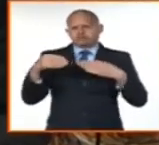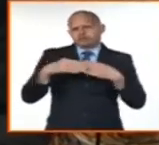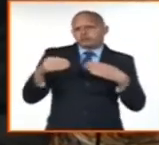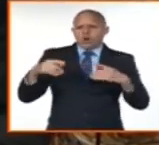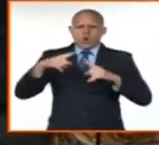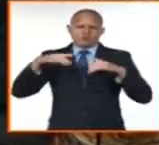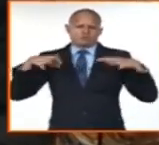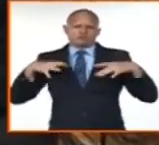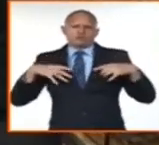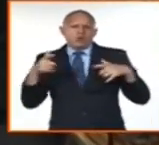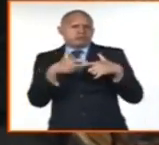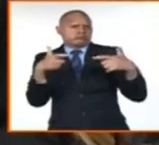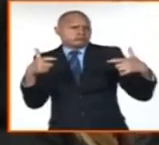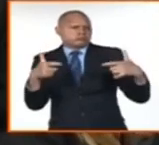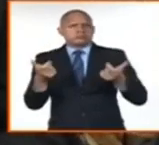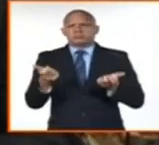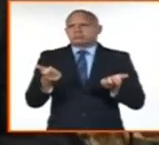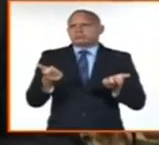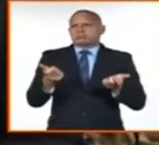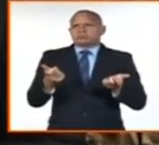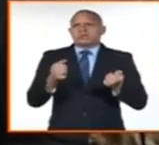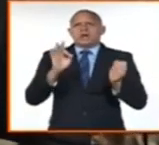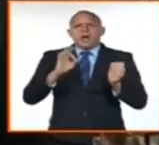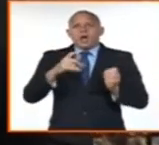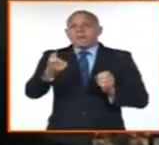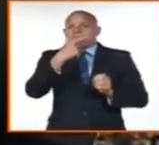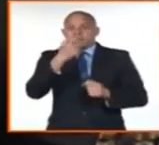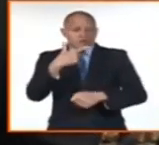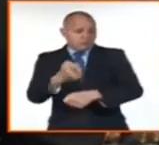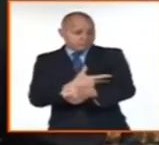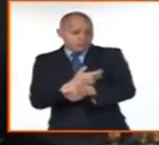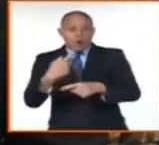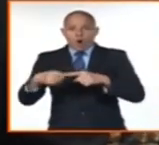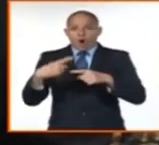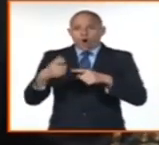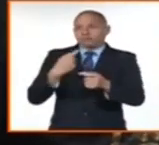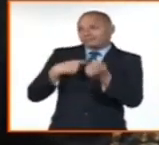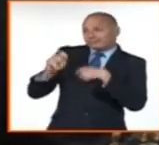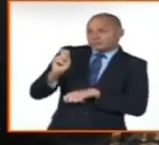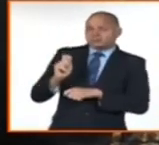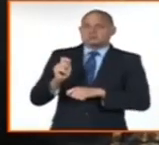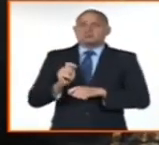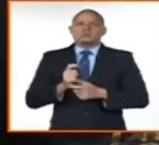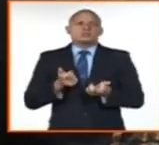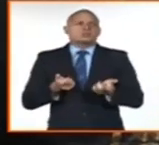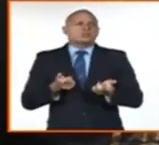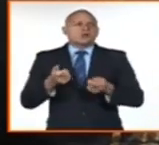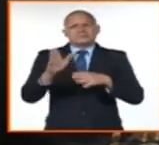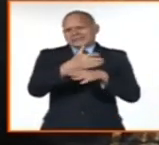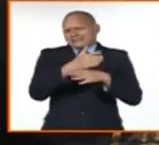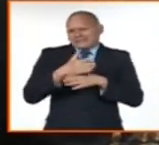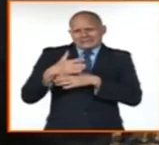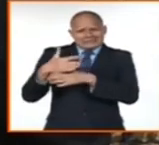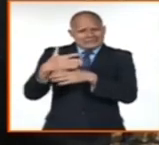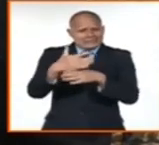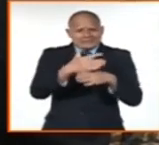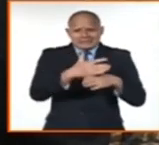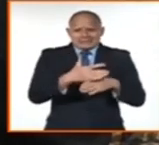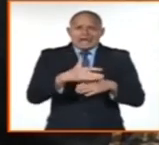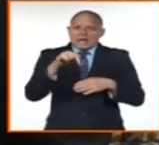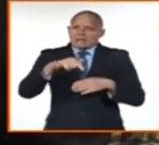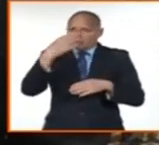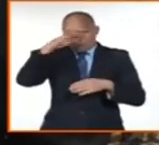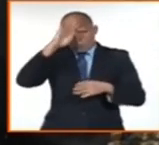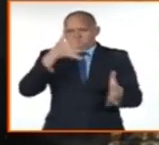por exportación de medicamentos, por intercambios académicos, por otros